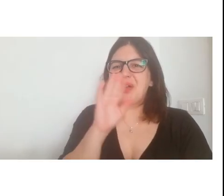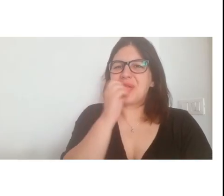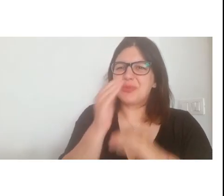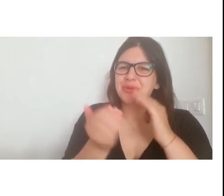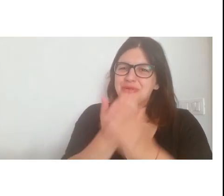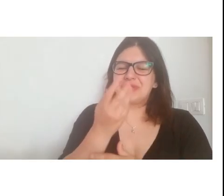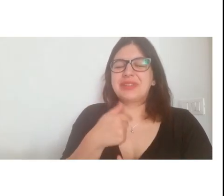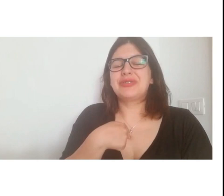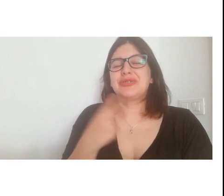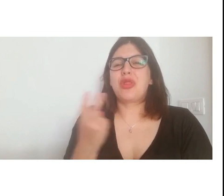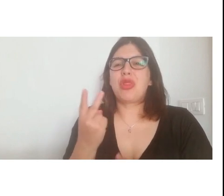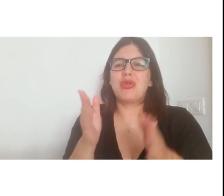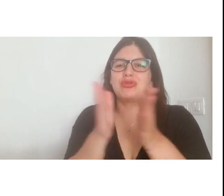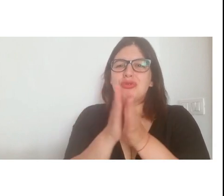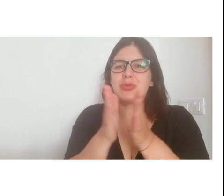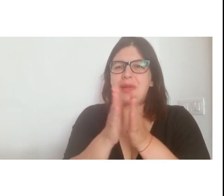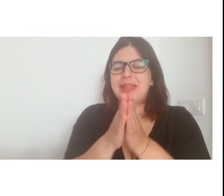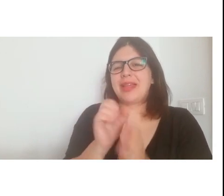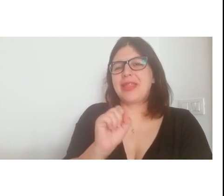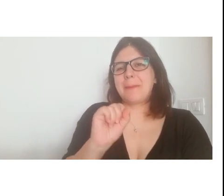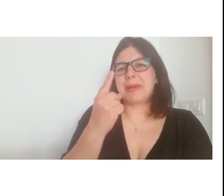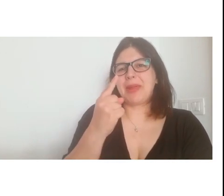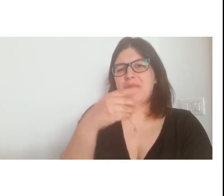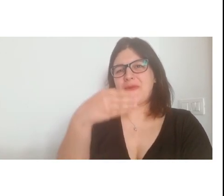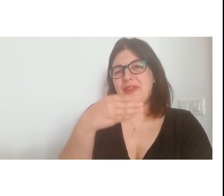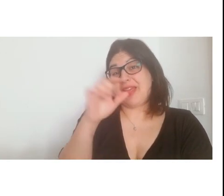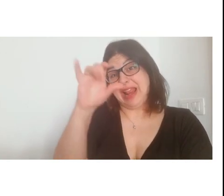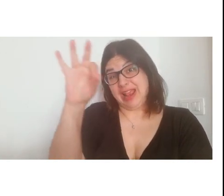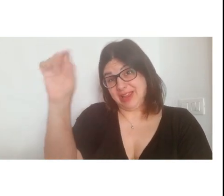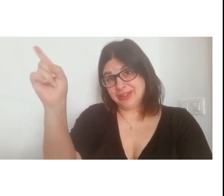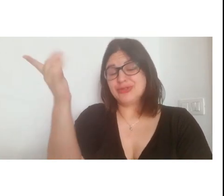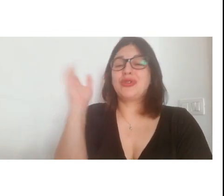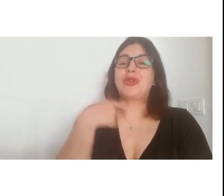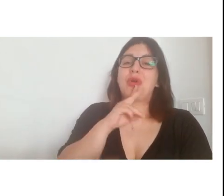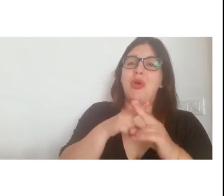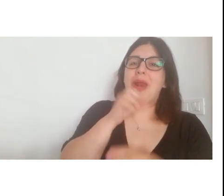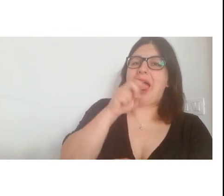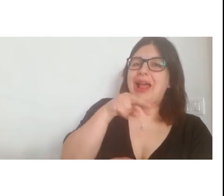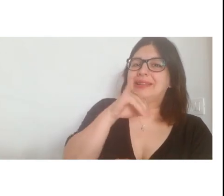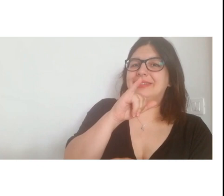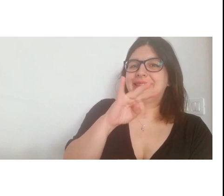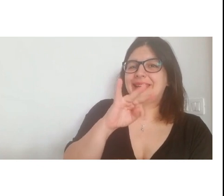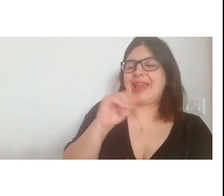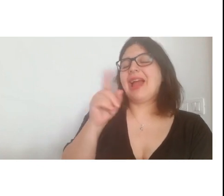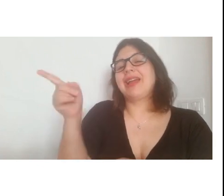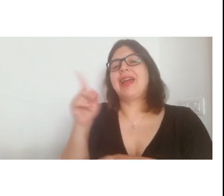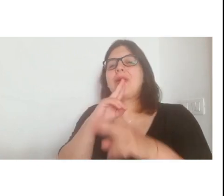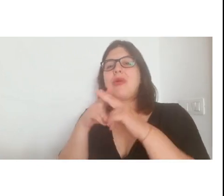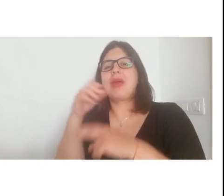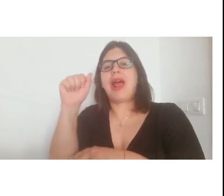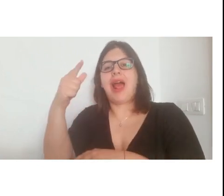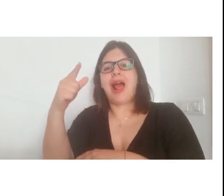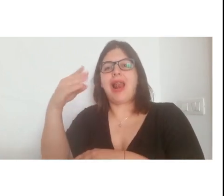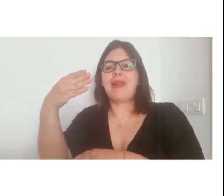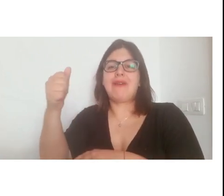Buenos días, somos a súas compañeiras de primeiro B, al Antía Marcos e Alba Rey, e vos vamos dar a